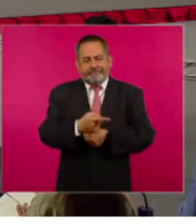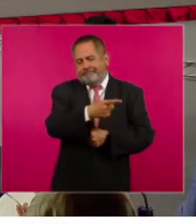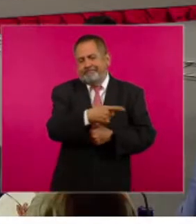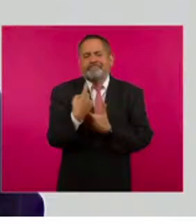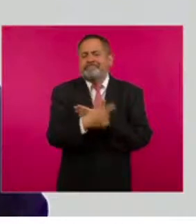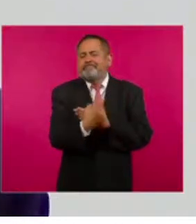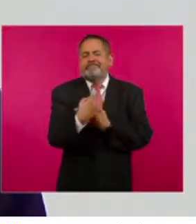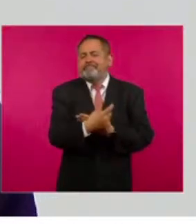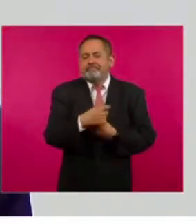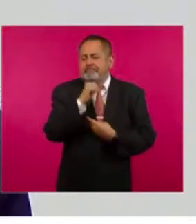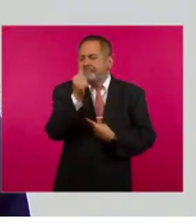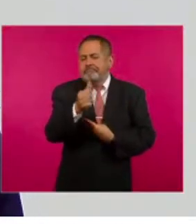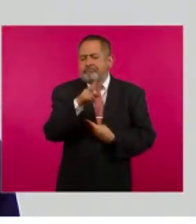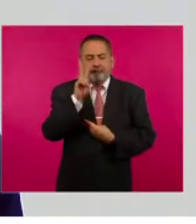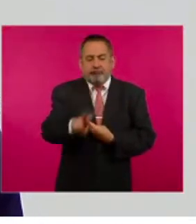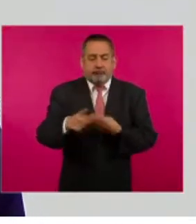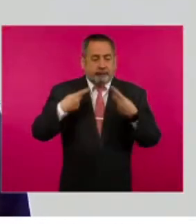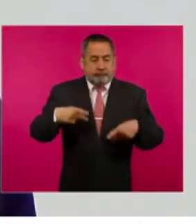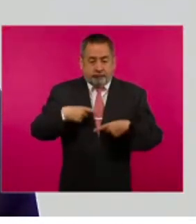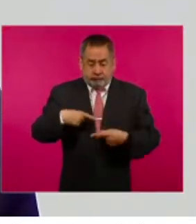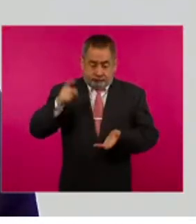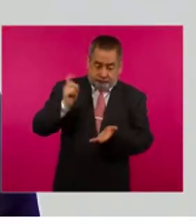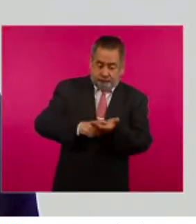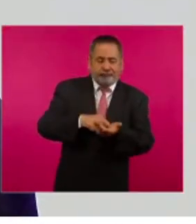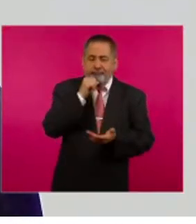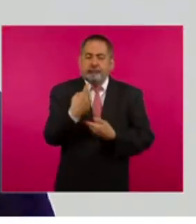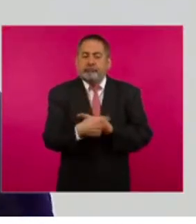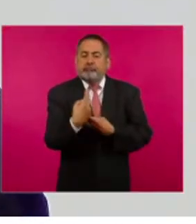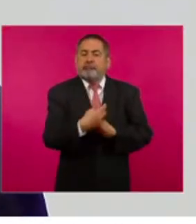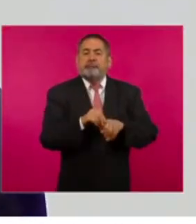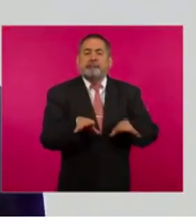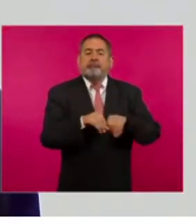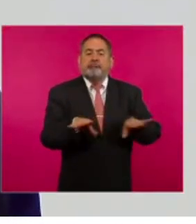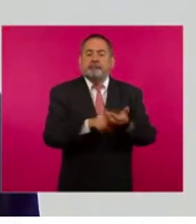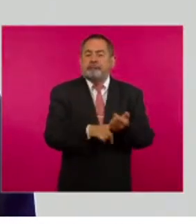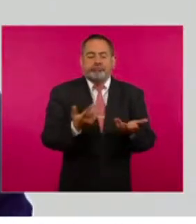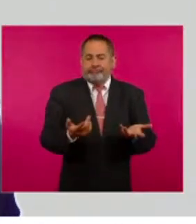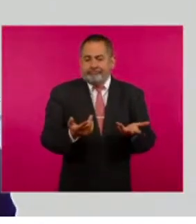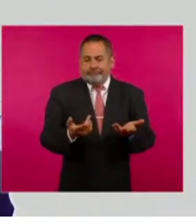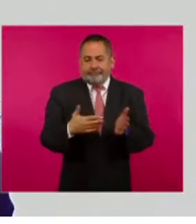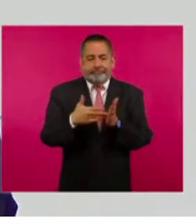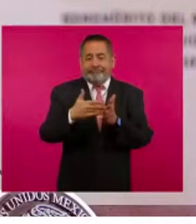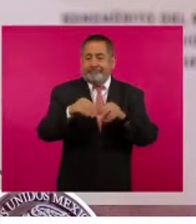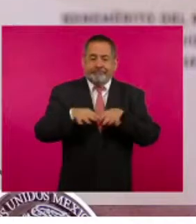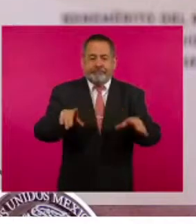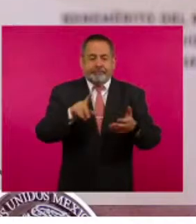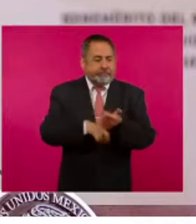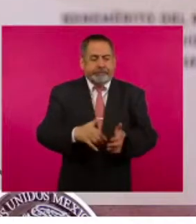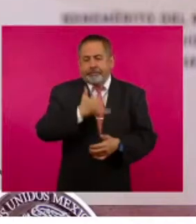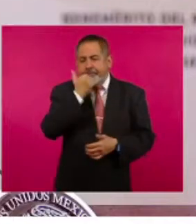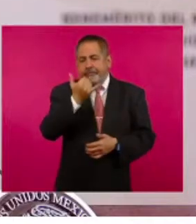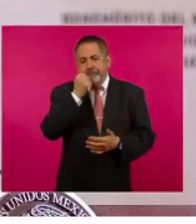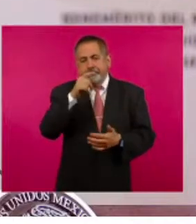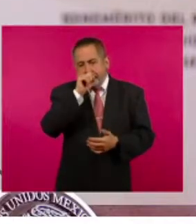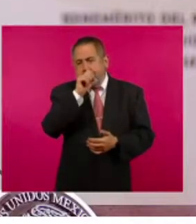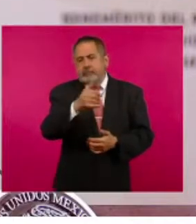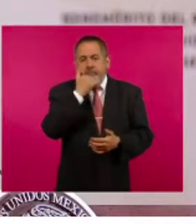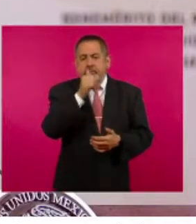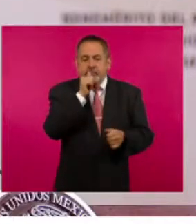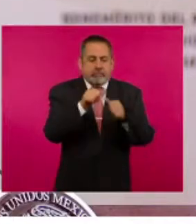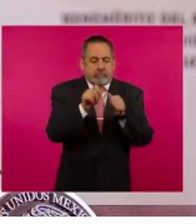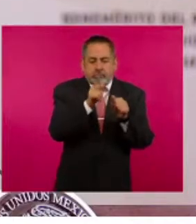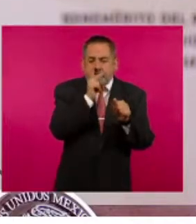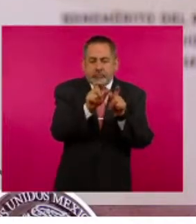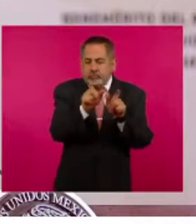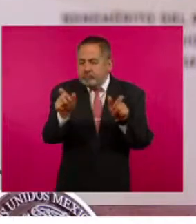uso de bots, robots o cuentas automatizadas. Y esta es la publicación de millones de tweets con los mismos errores ortográficos, como ya lo hemos visto en